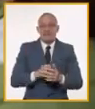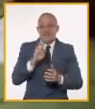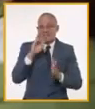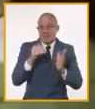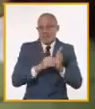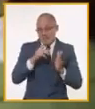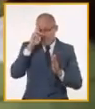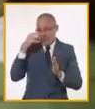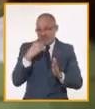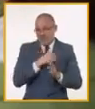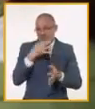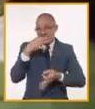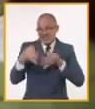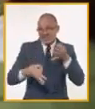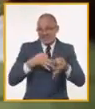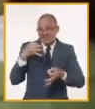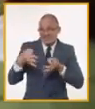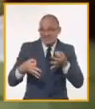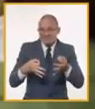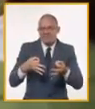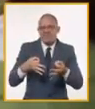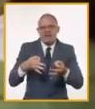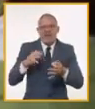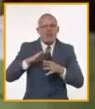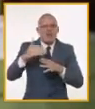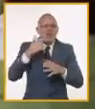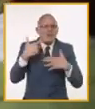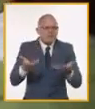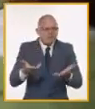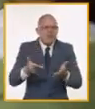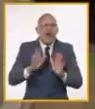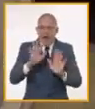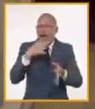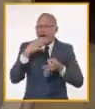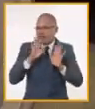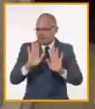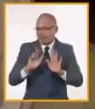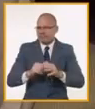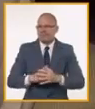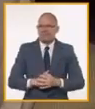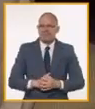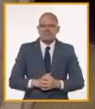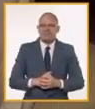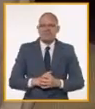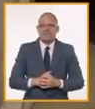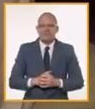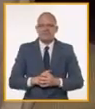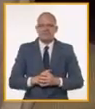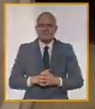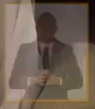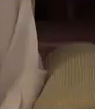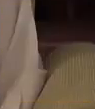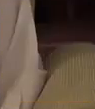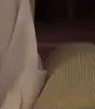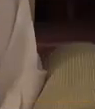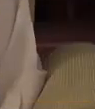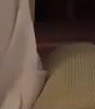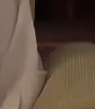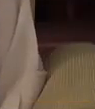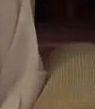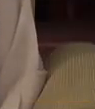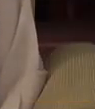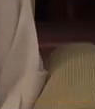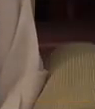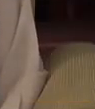médicos como 1 año y pico, 2 años, hasta después de Girón. Pero usted estuvo hasta el 68. Hasta enero